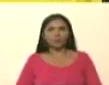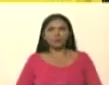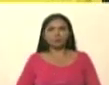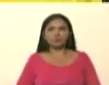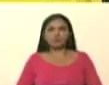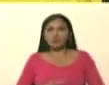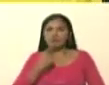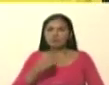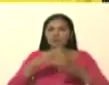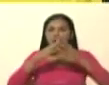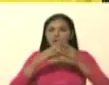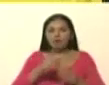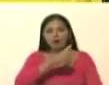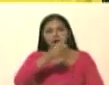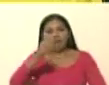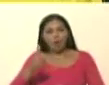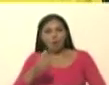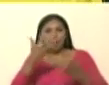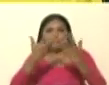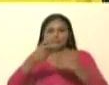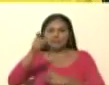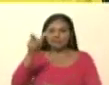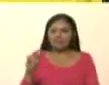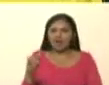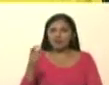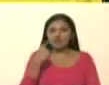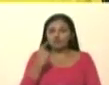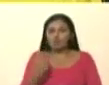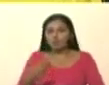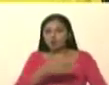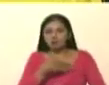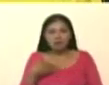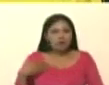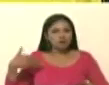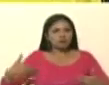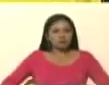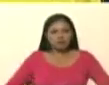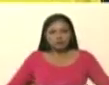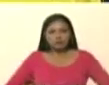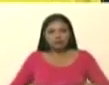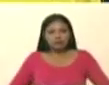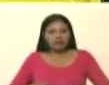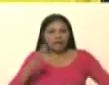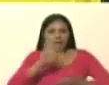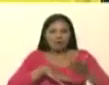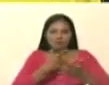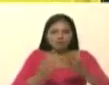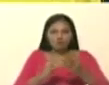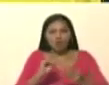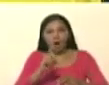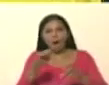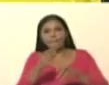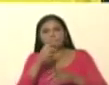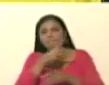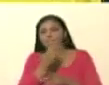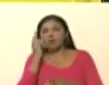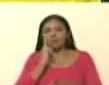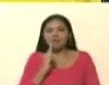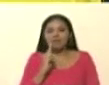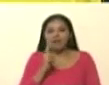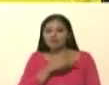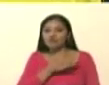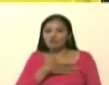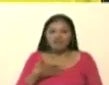se lo digo a todos los empresarios yo me he empeñado en la gente económica bolivariana en el motor exportador pero